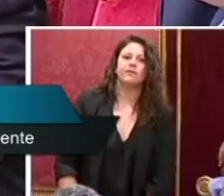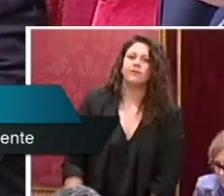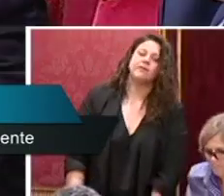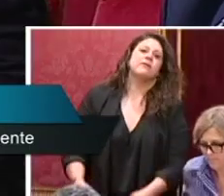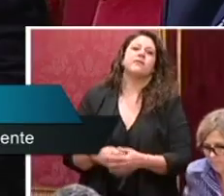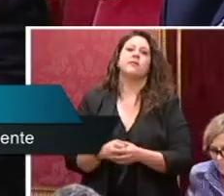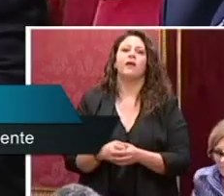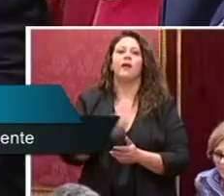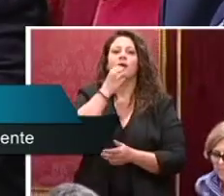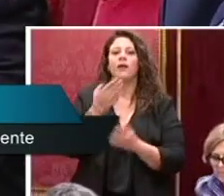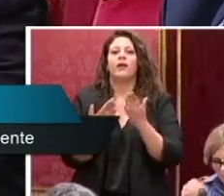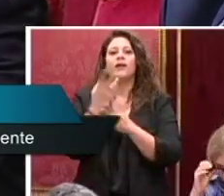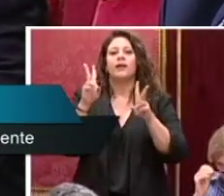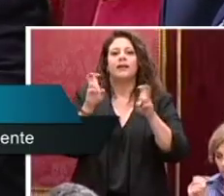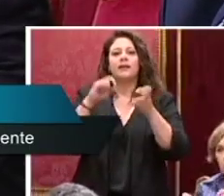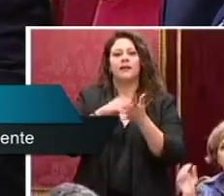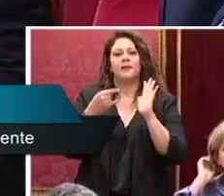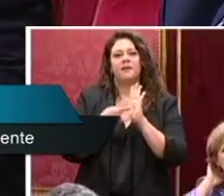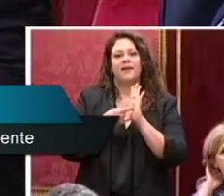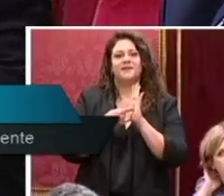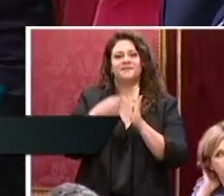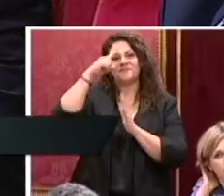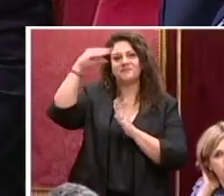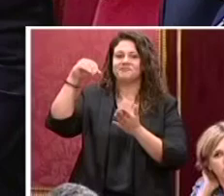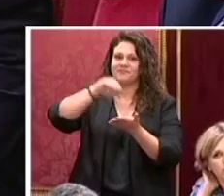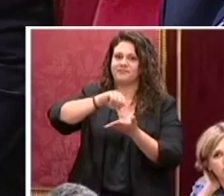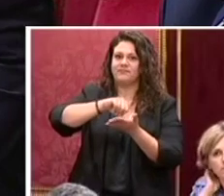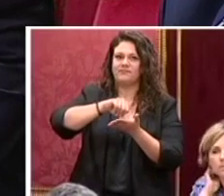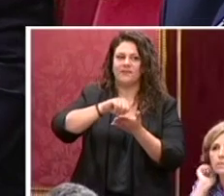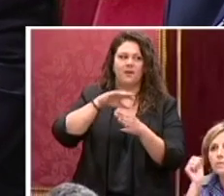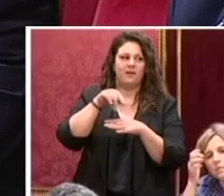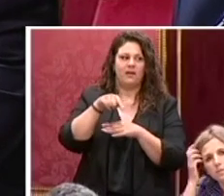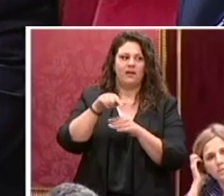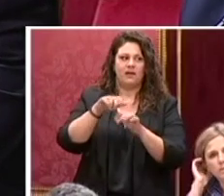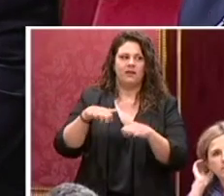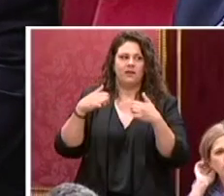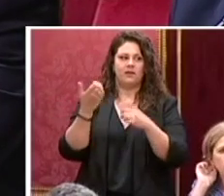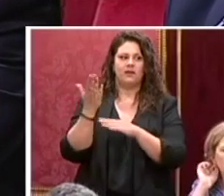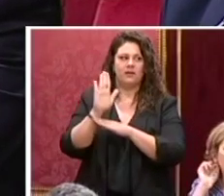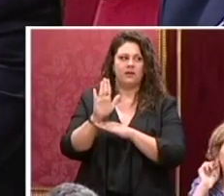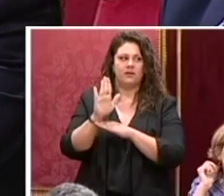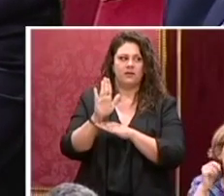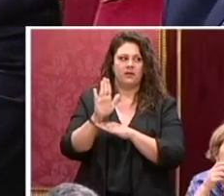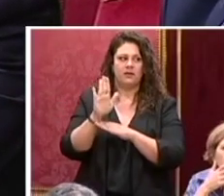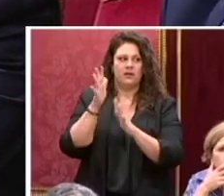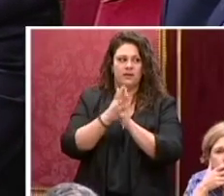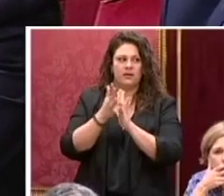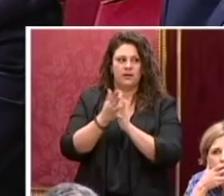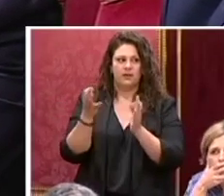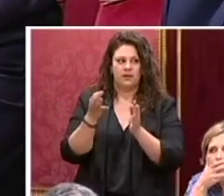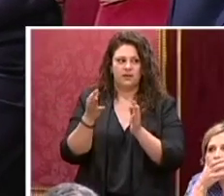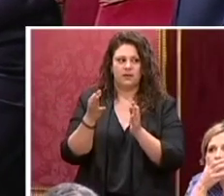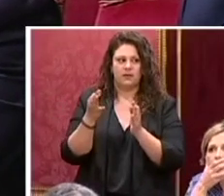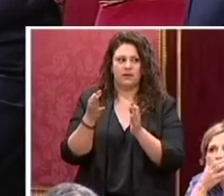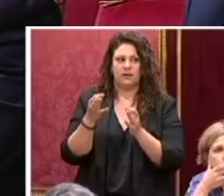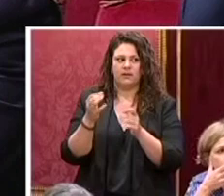City 2023-2027 para someterlo a la aprobación del presente pleno, trasladar que, partiendo del magnífico